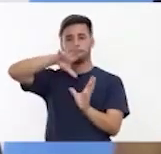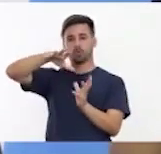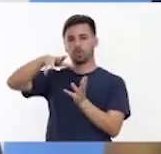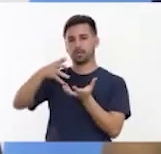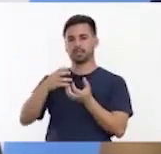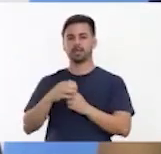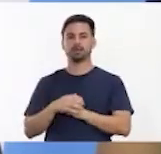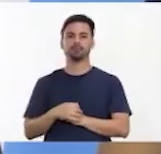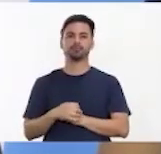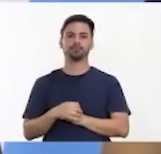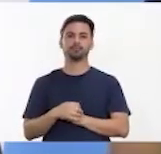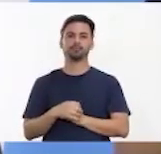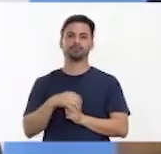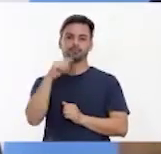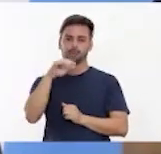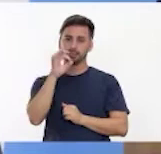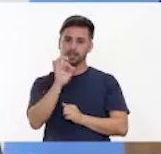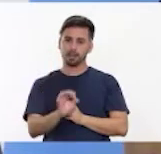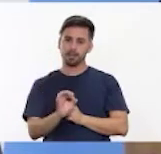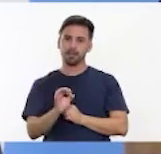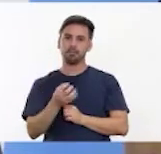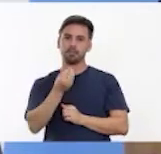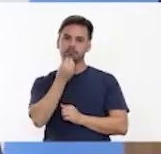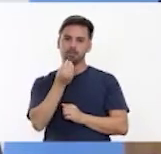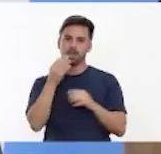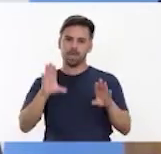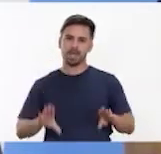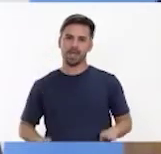permitir su articulación con el marxismo.